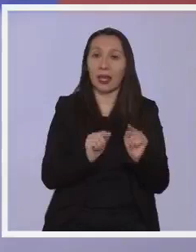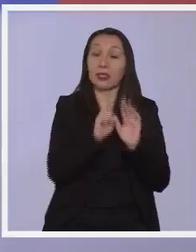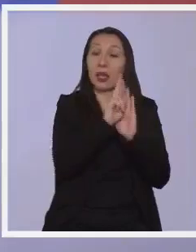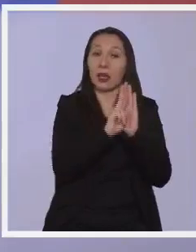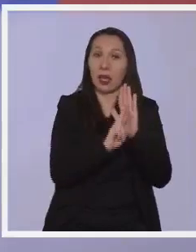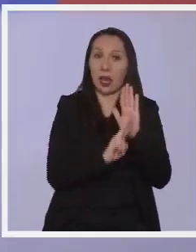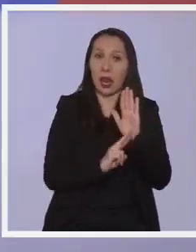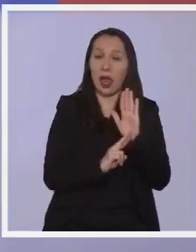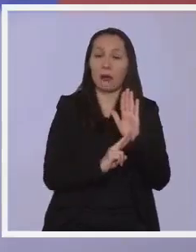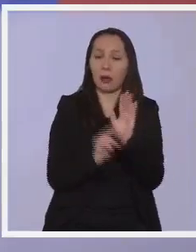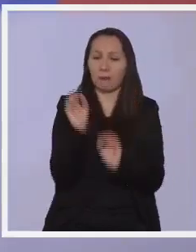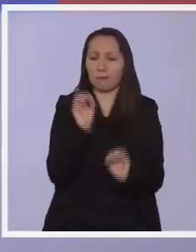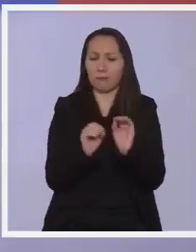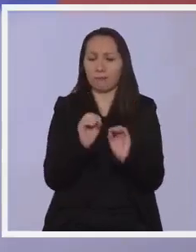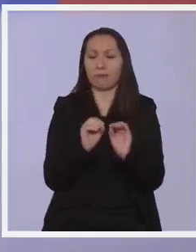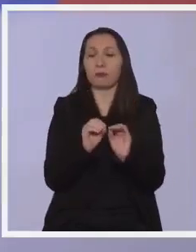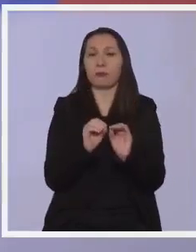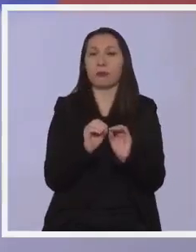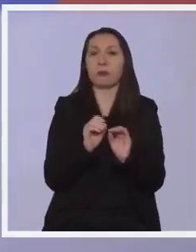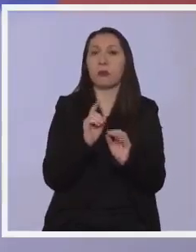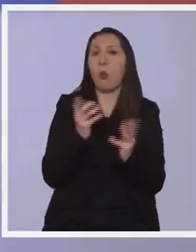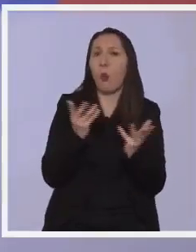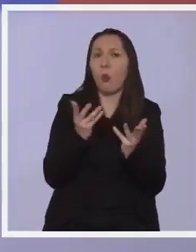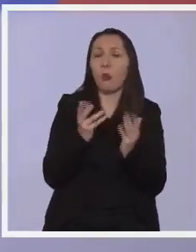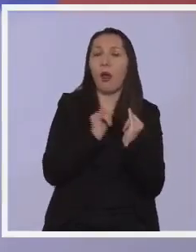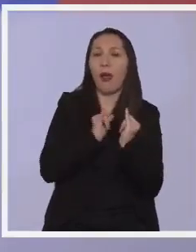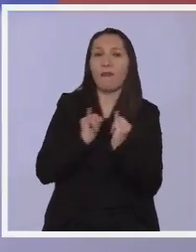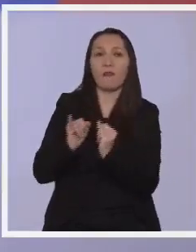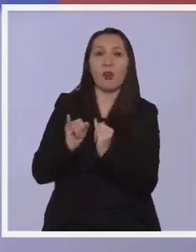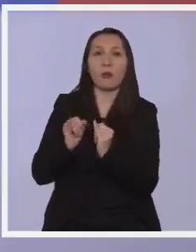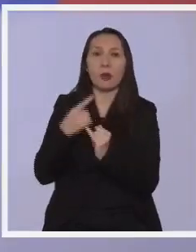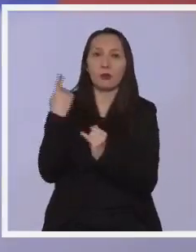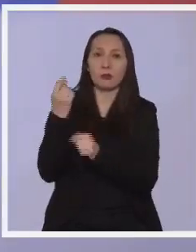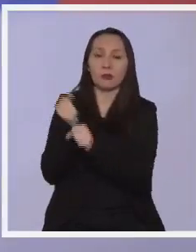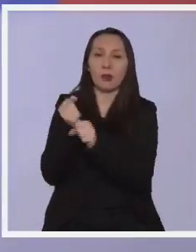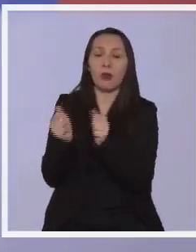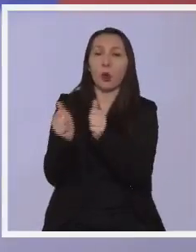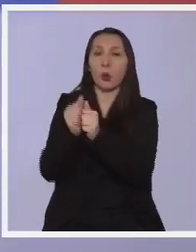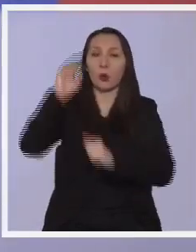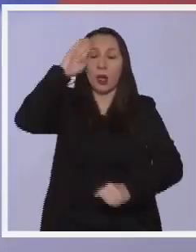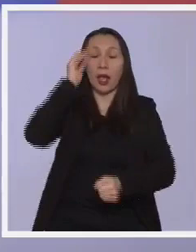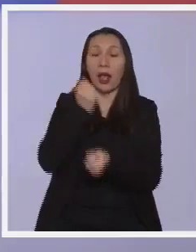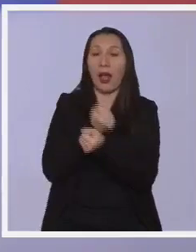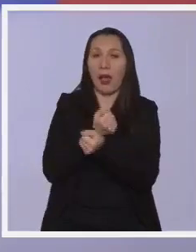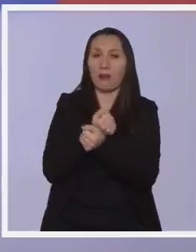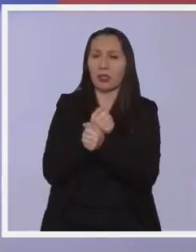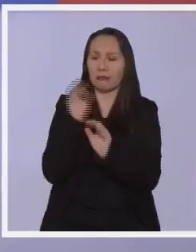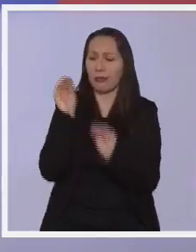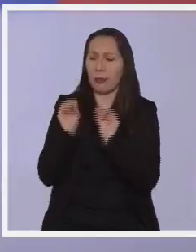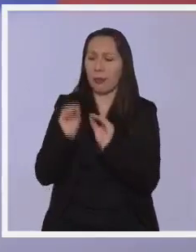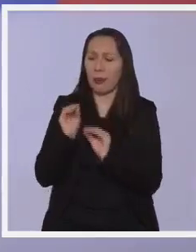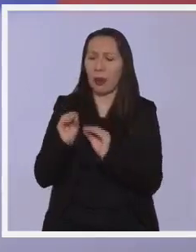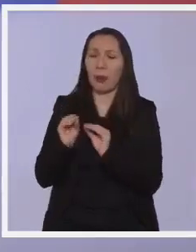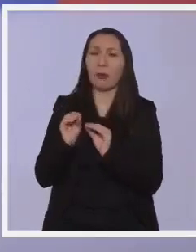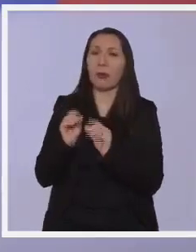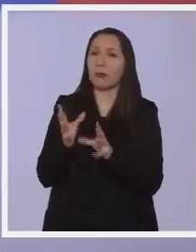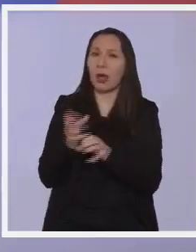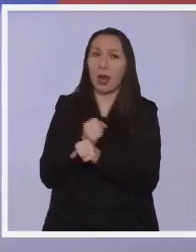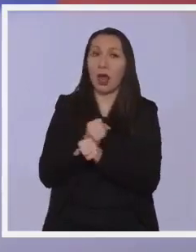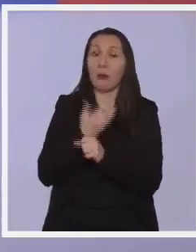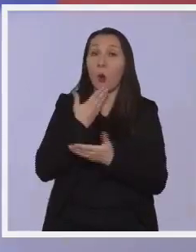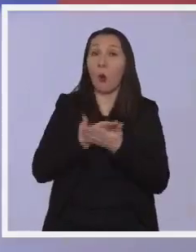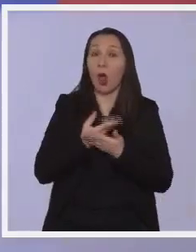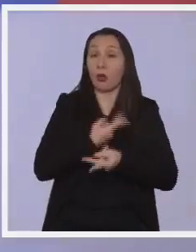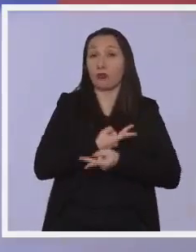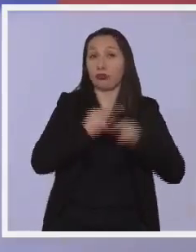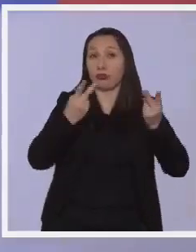reglamento que va a ser elaborado en función de un informe que estamos trabajando en conjunto con Carabineros y que se va a hacer a la brevedad una vez esté